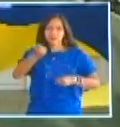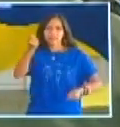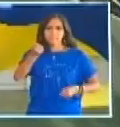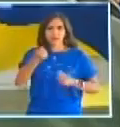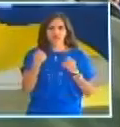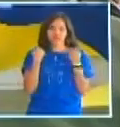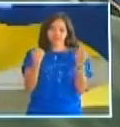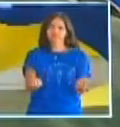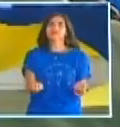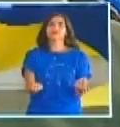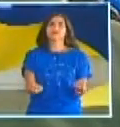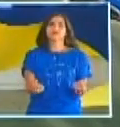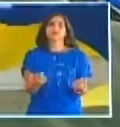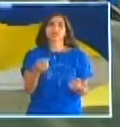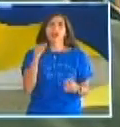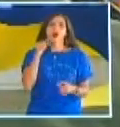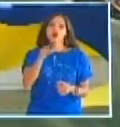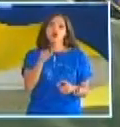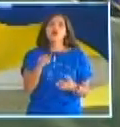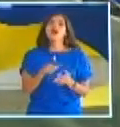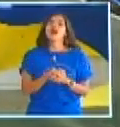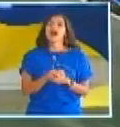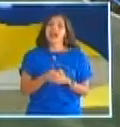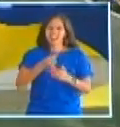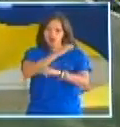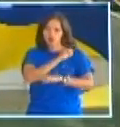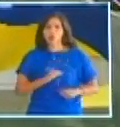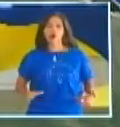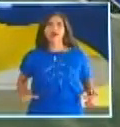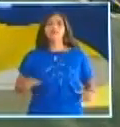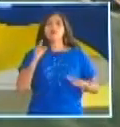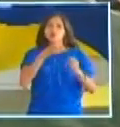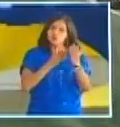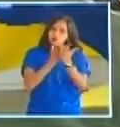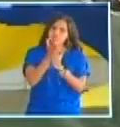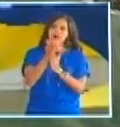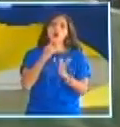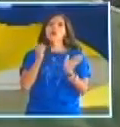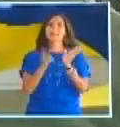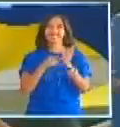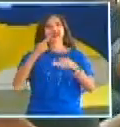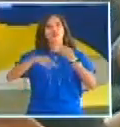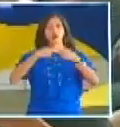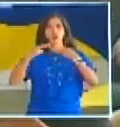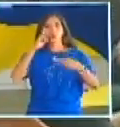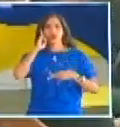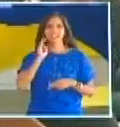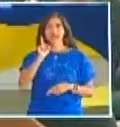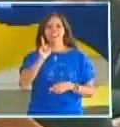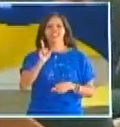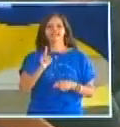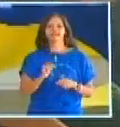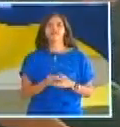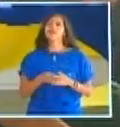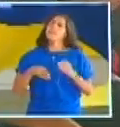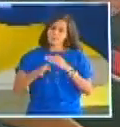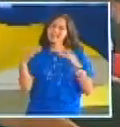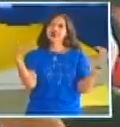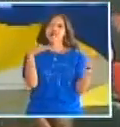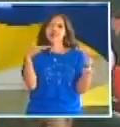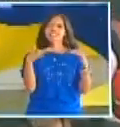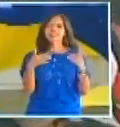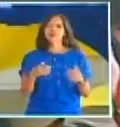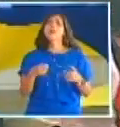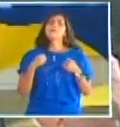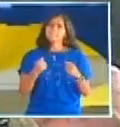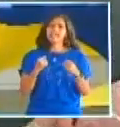usted y se la estoy entregando a la Guardia Nacional Bolivariana por su lealtad absoluta a la Revolución Bolivariana. Vaya a la batalla, vaya al